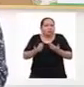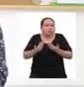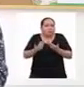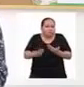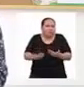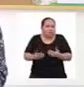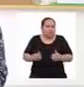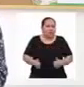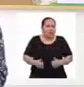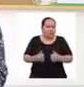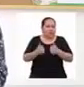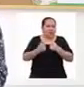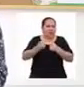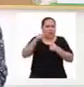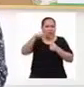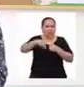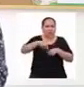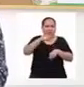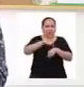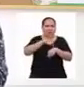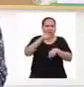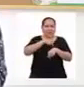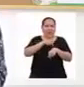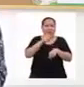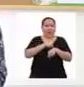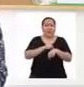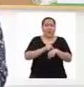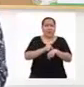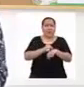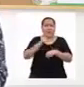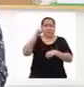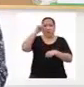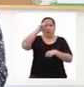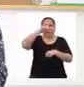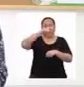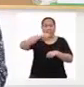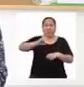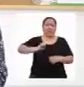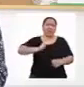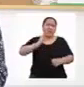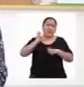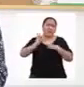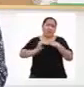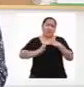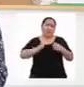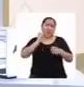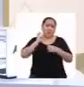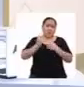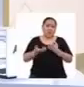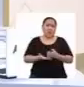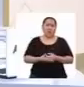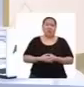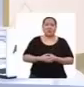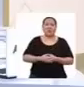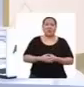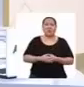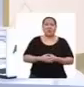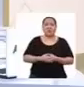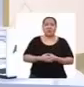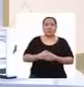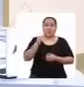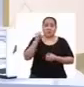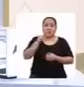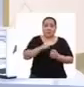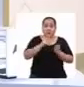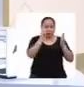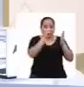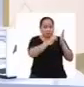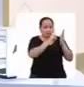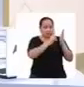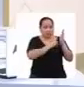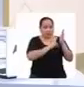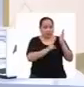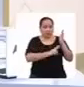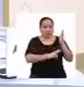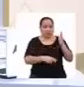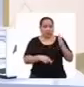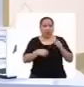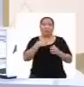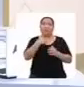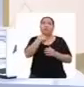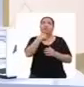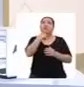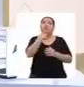que afecta la salud emocional de las y los adolescentes. Con esta lectura en voz alta ya